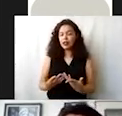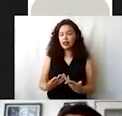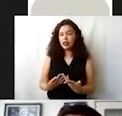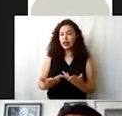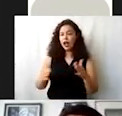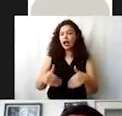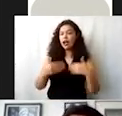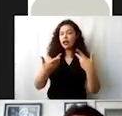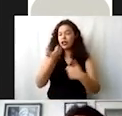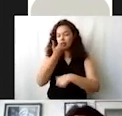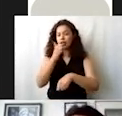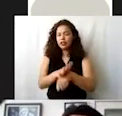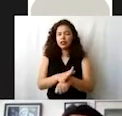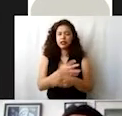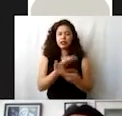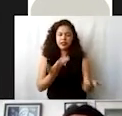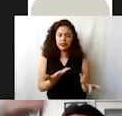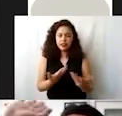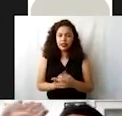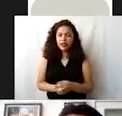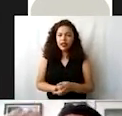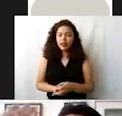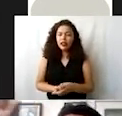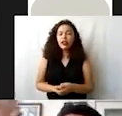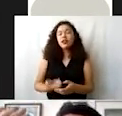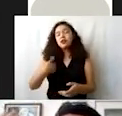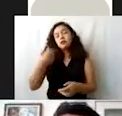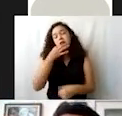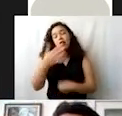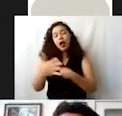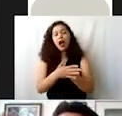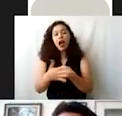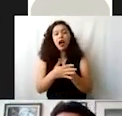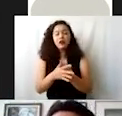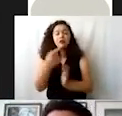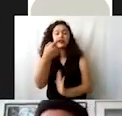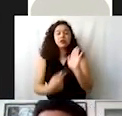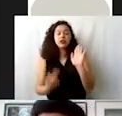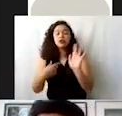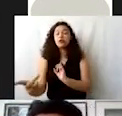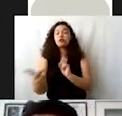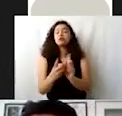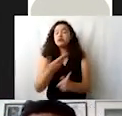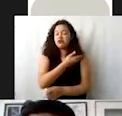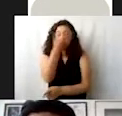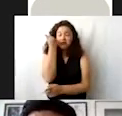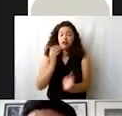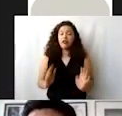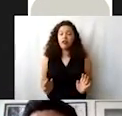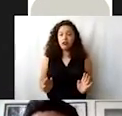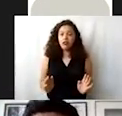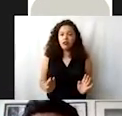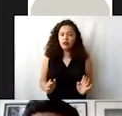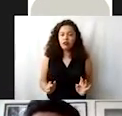tributaria ponen, le estoy notificando a fulano de tal porque no sé dónde encontrar. A lo mejor la autoridad sí te